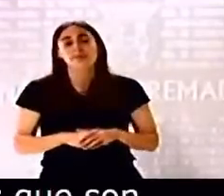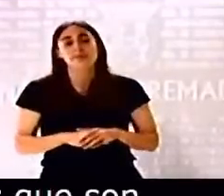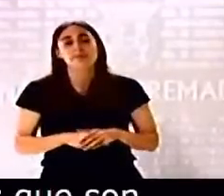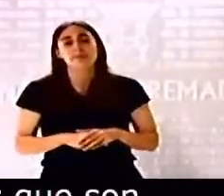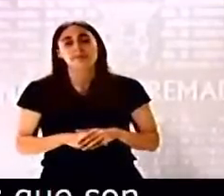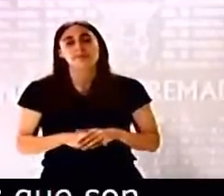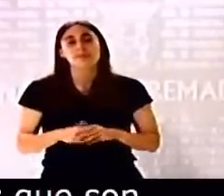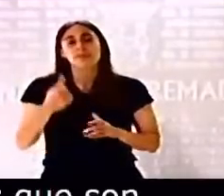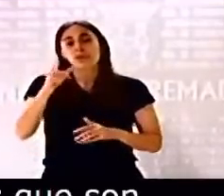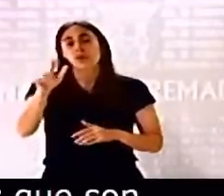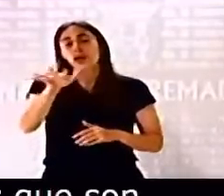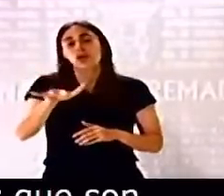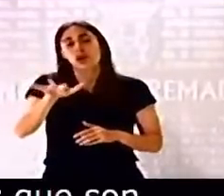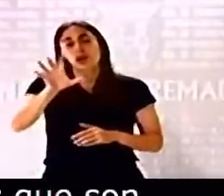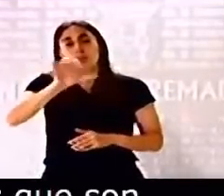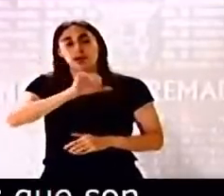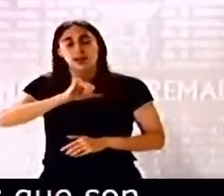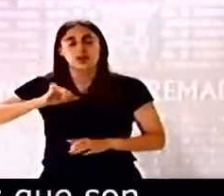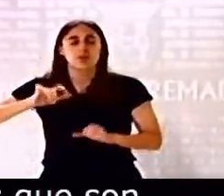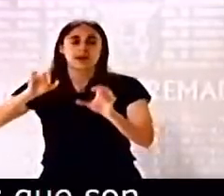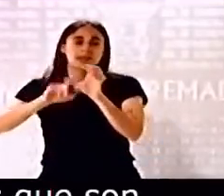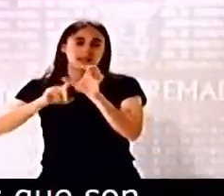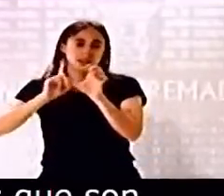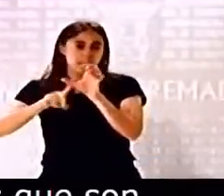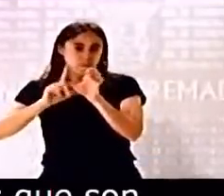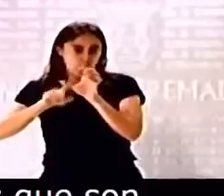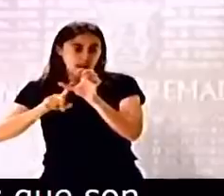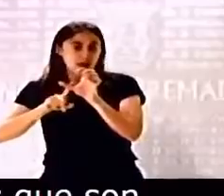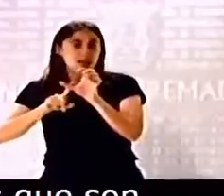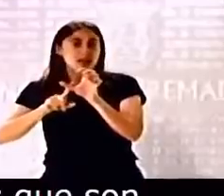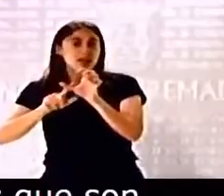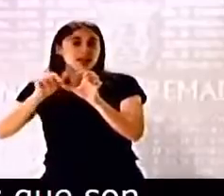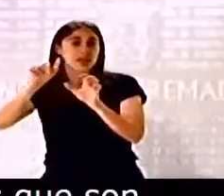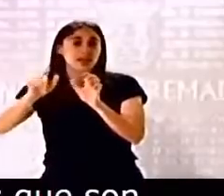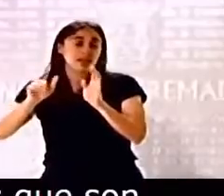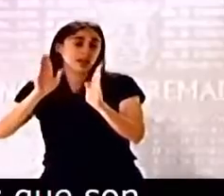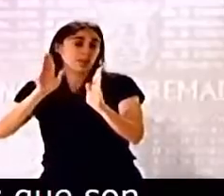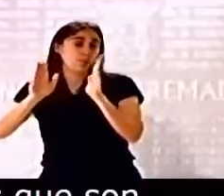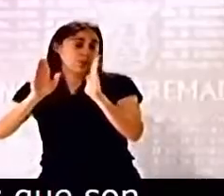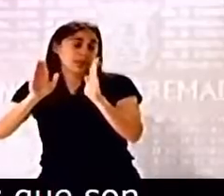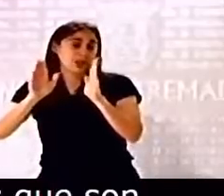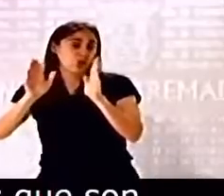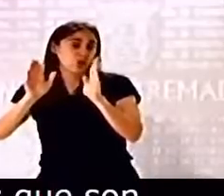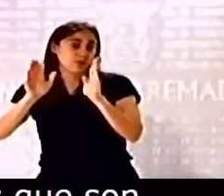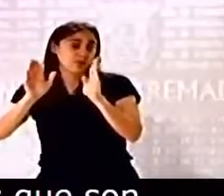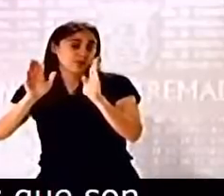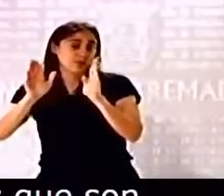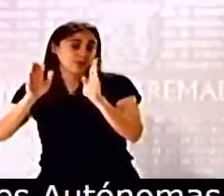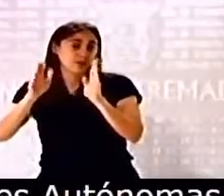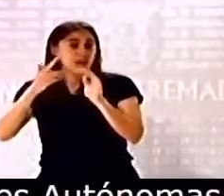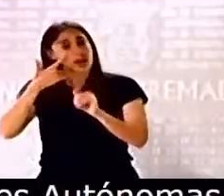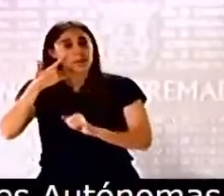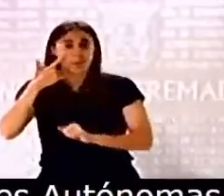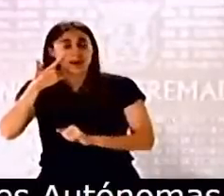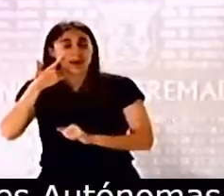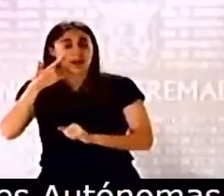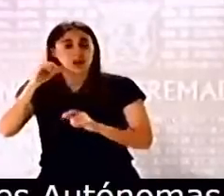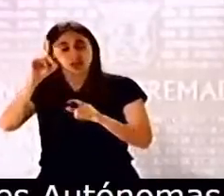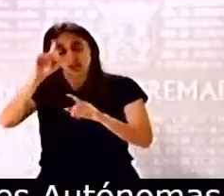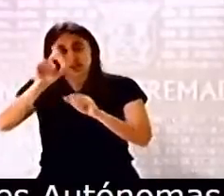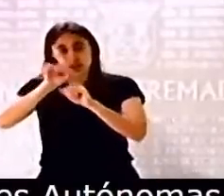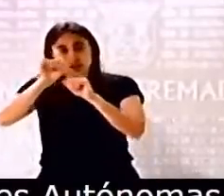están en una localidad de la Comunidad Autónoma de Extremadura y en este momento están custodiados por las autoridades de salud pública para que